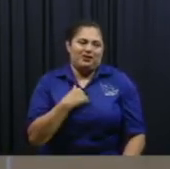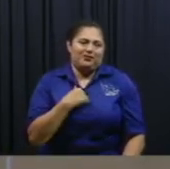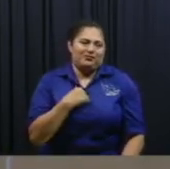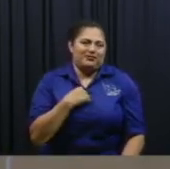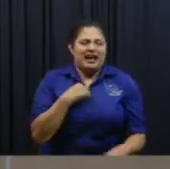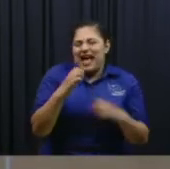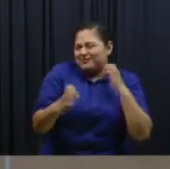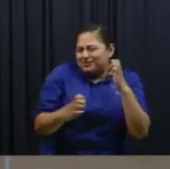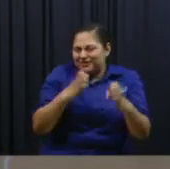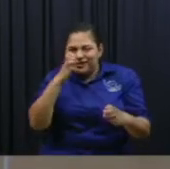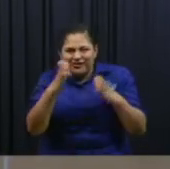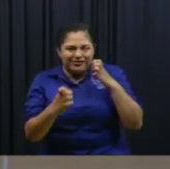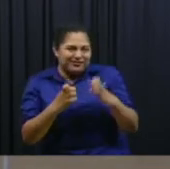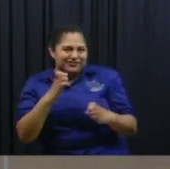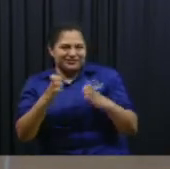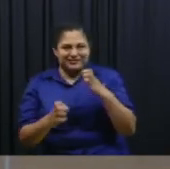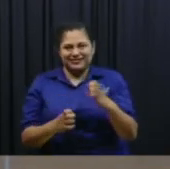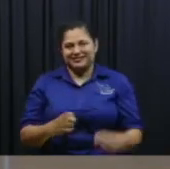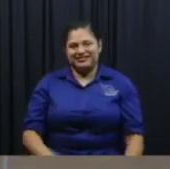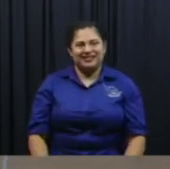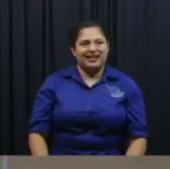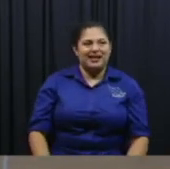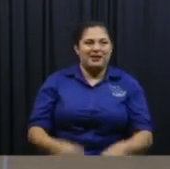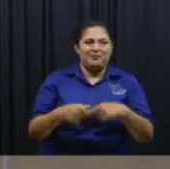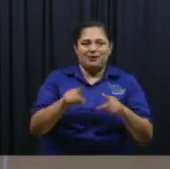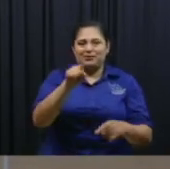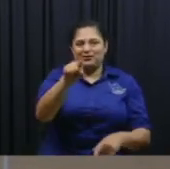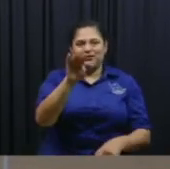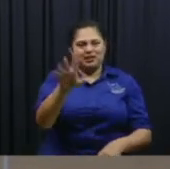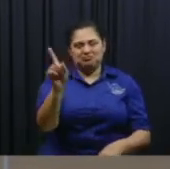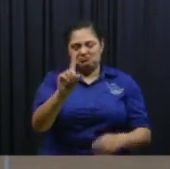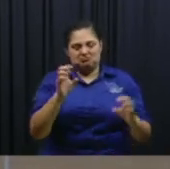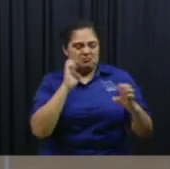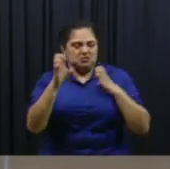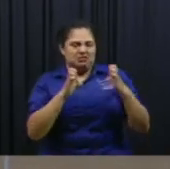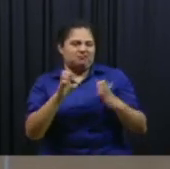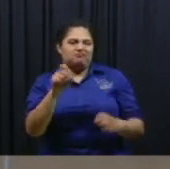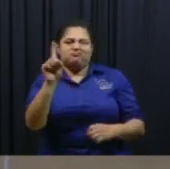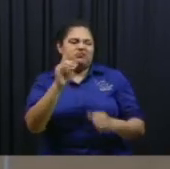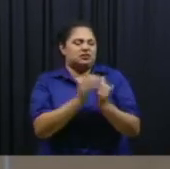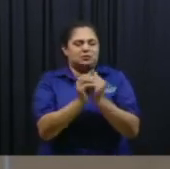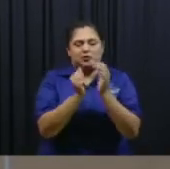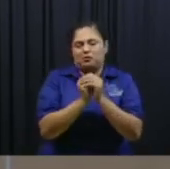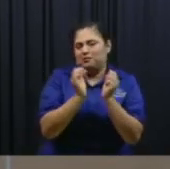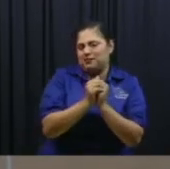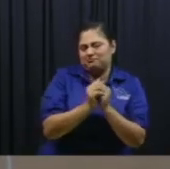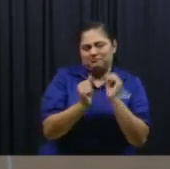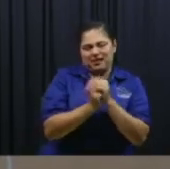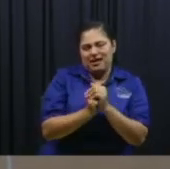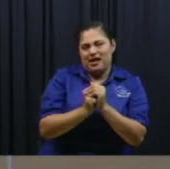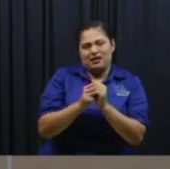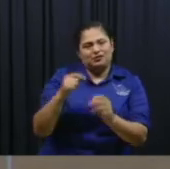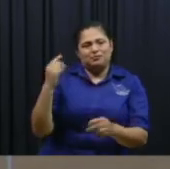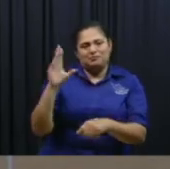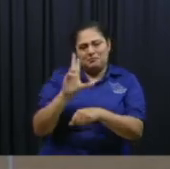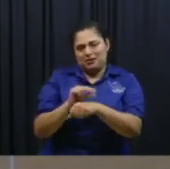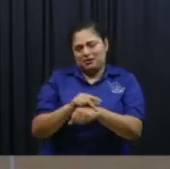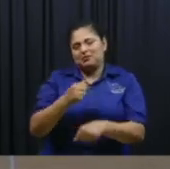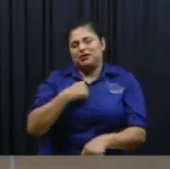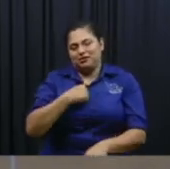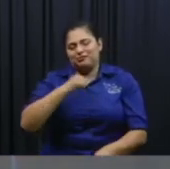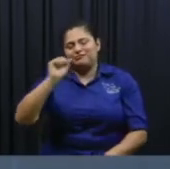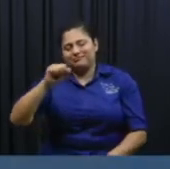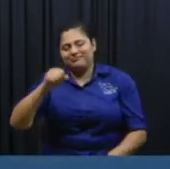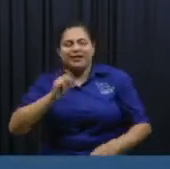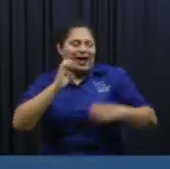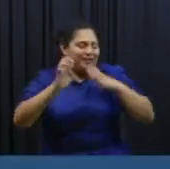emocionado hermano pero si usted no se emociona no hay problema déjeme que yo me emocione por favor con